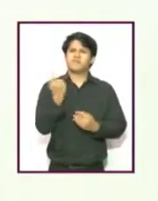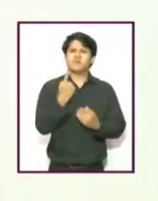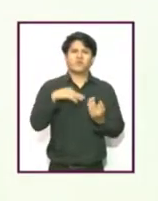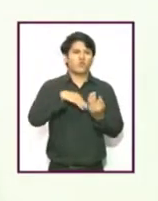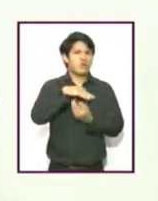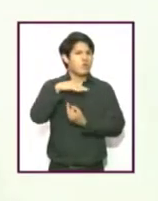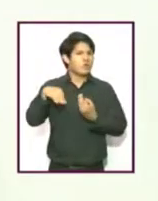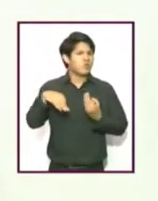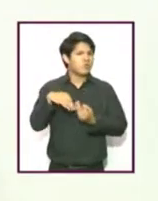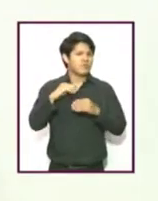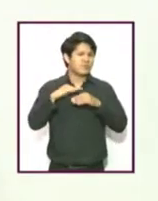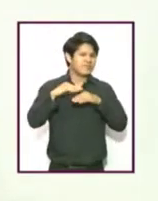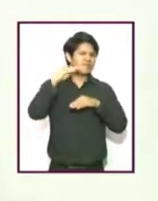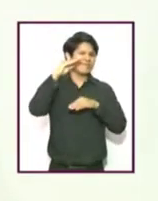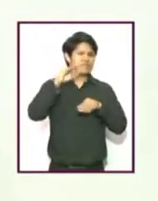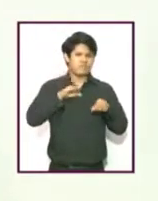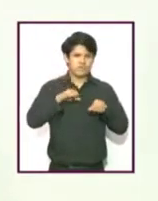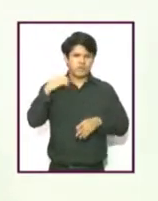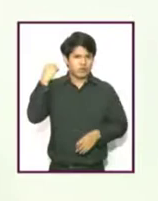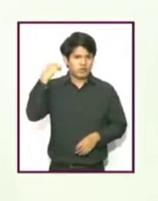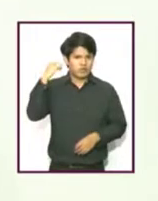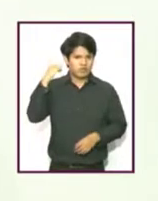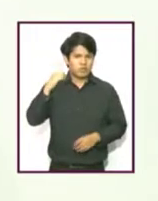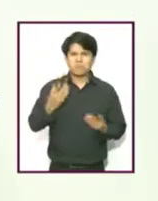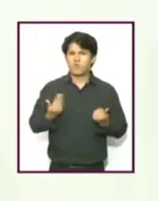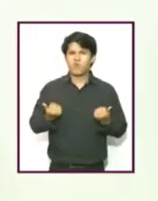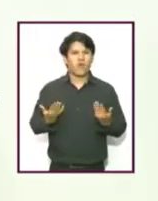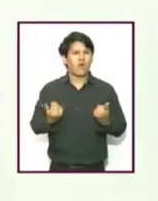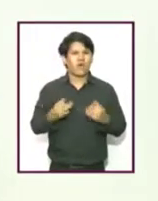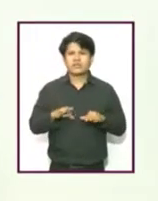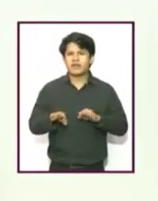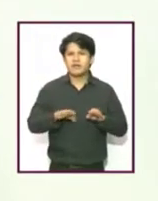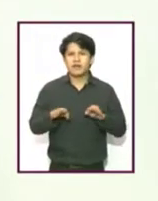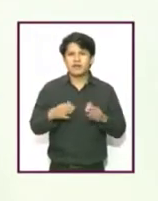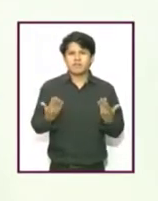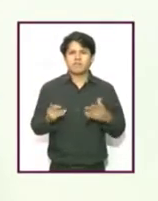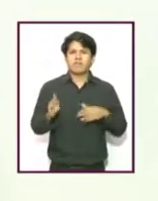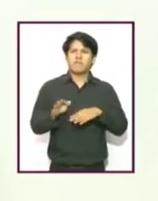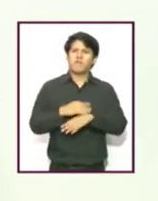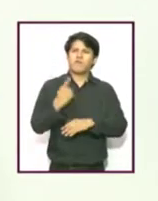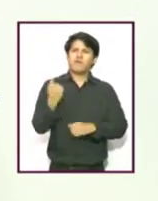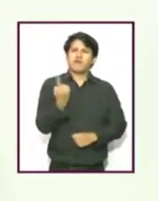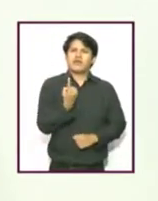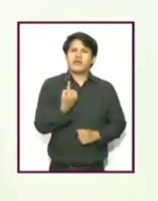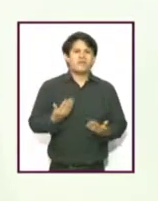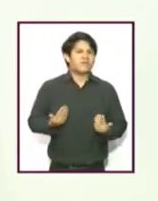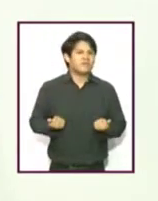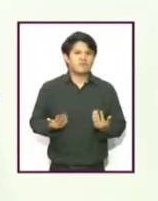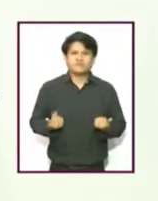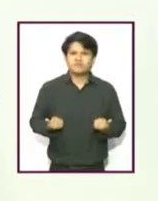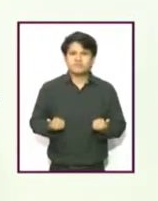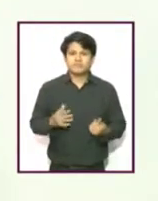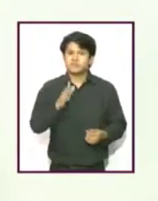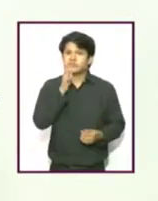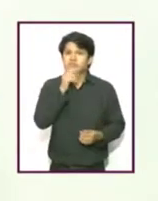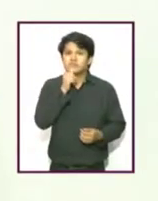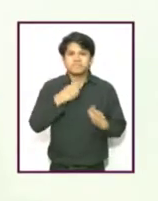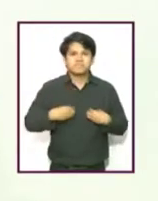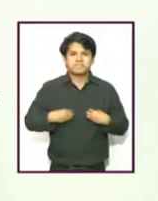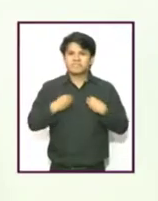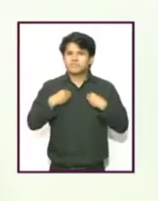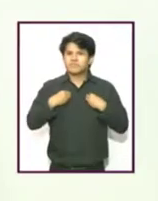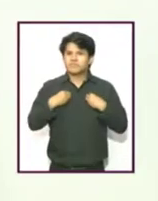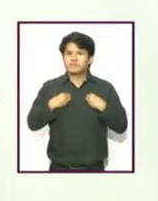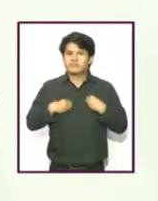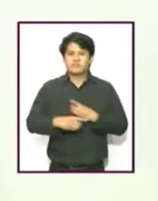tabasqueños no encuentra trabajo? ¿Por qué no alcanza para darle una vida digna a la familia? La razón de la desesperanza